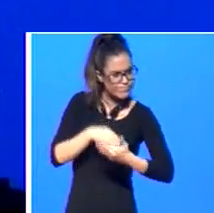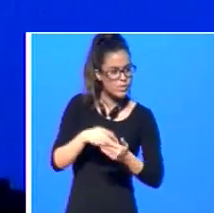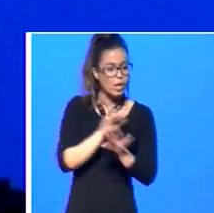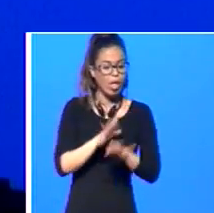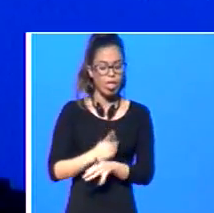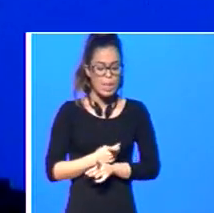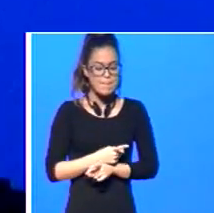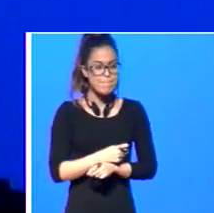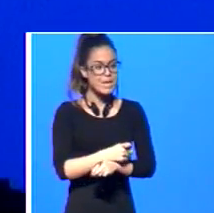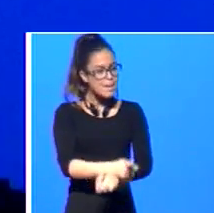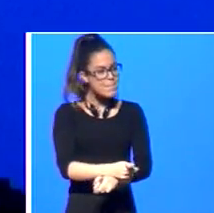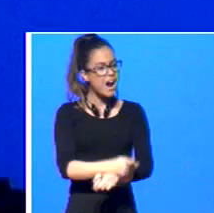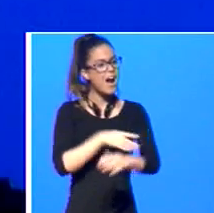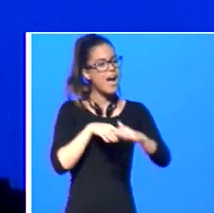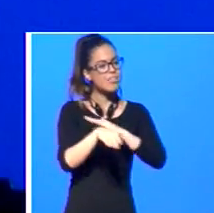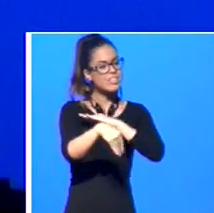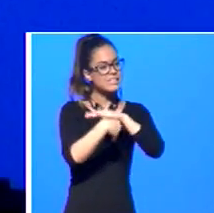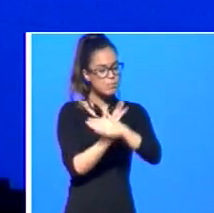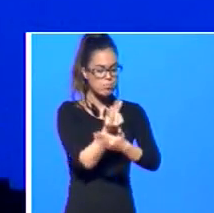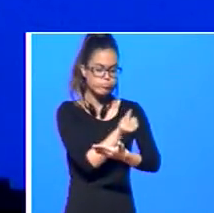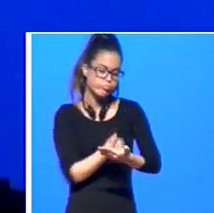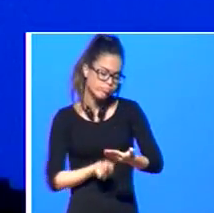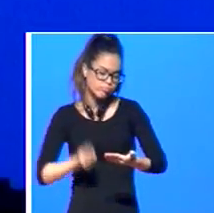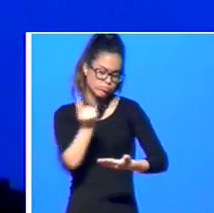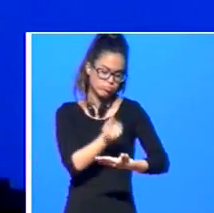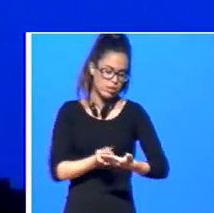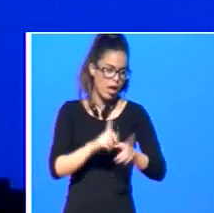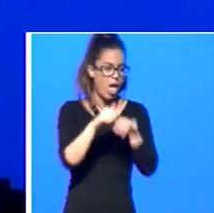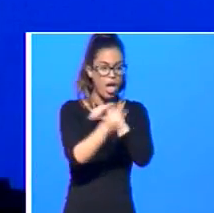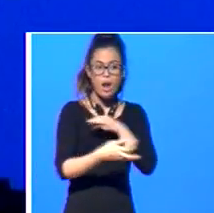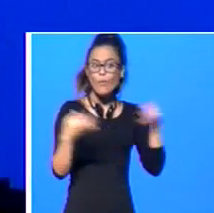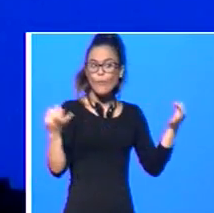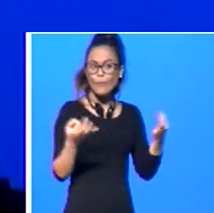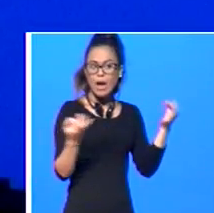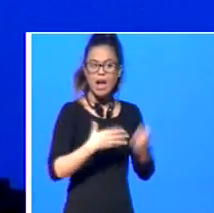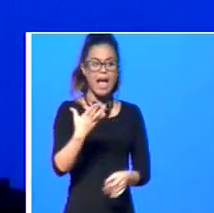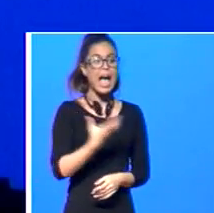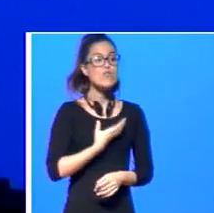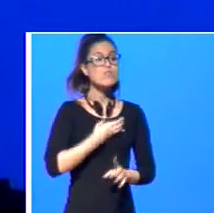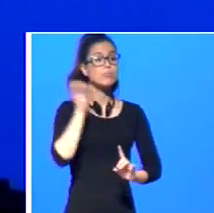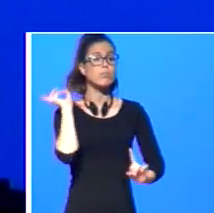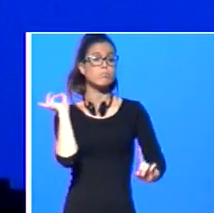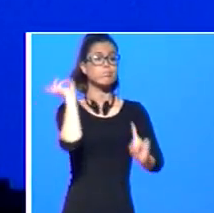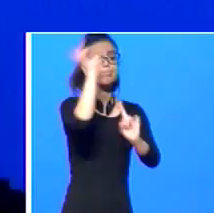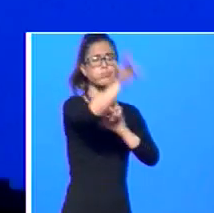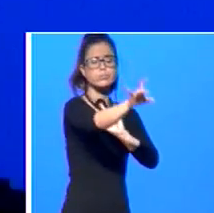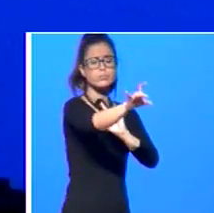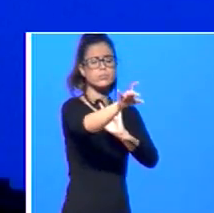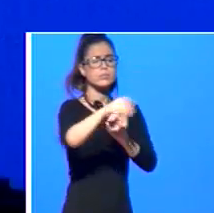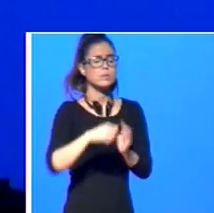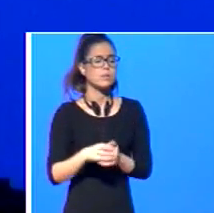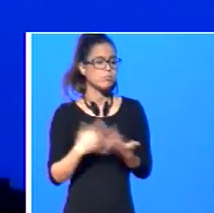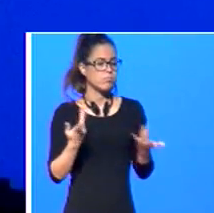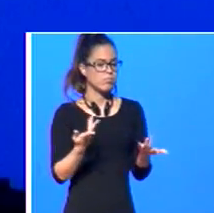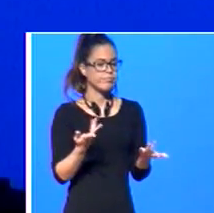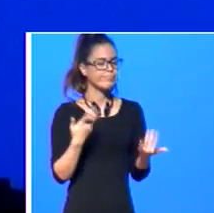de accesibilidad en el centro. El paso siguiente es comunicar al ayuntamiento de las